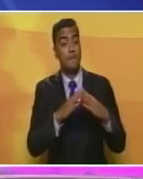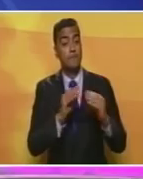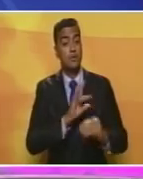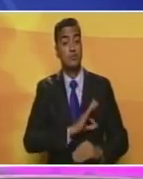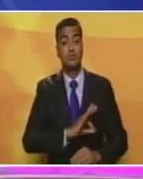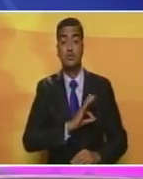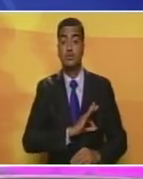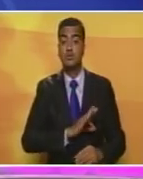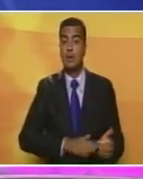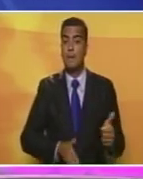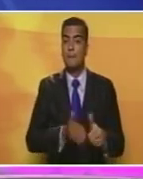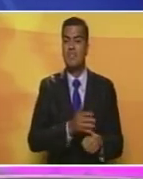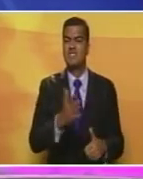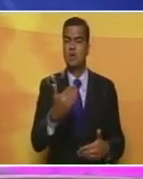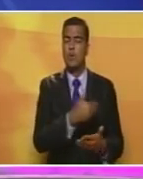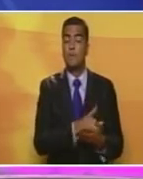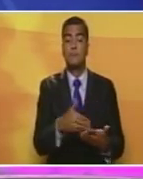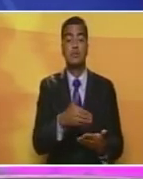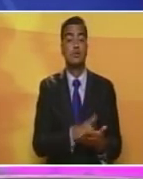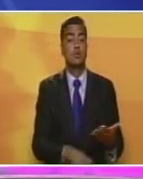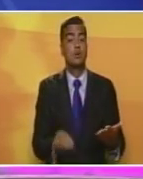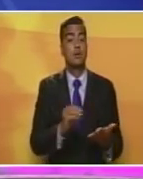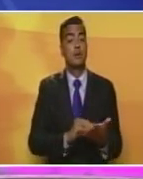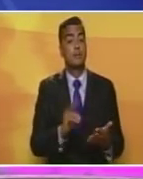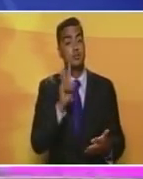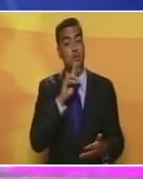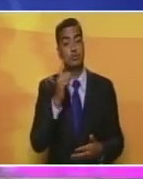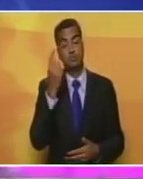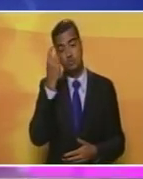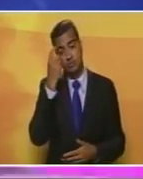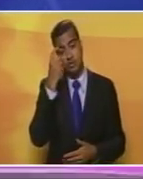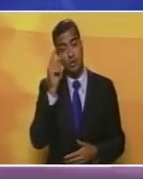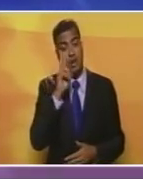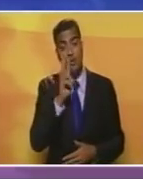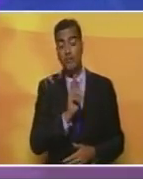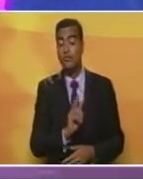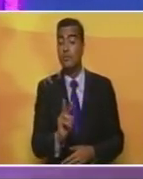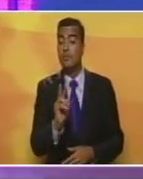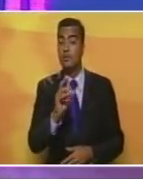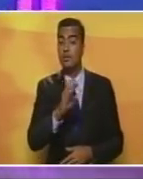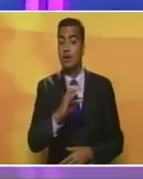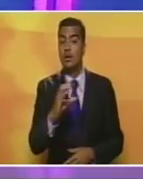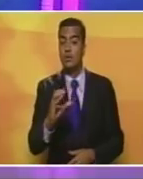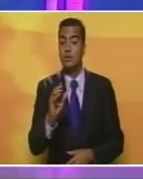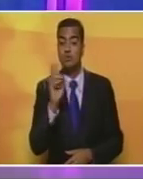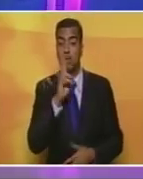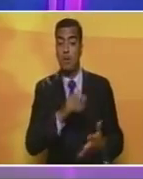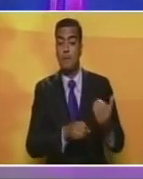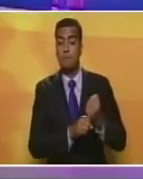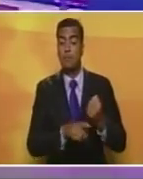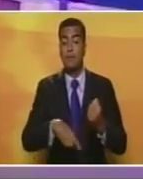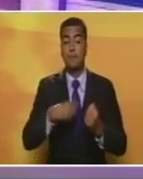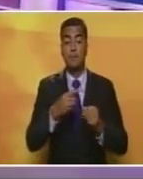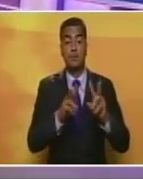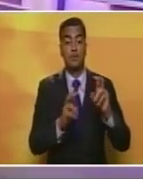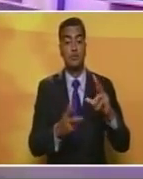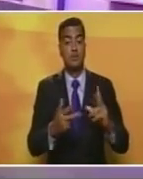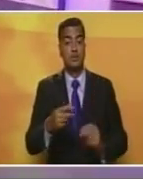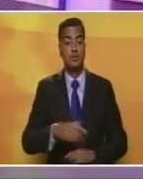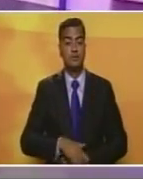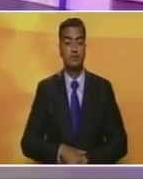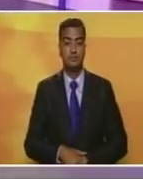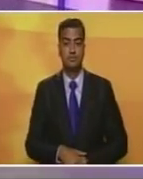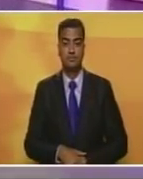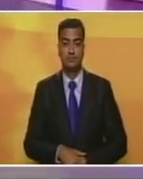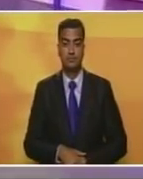se cambiaba de ropa y entonaba una canción. Para cerrar, los voy a dejar con la presentación de Bruno Mars en los Grammy